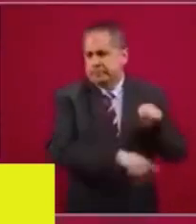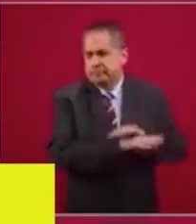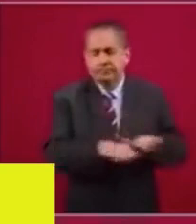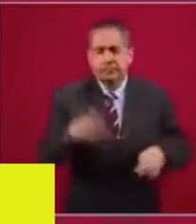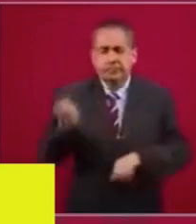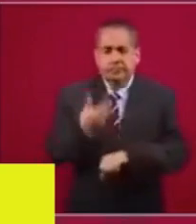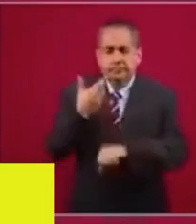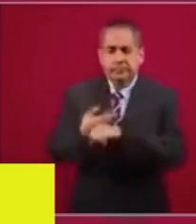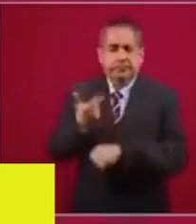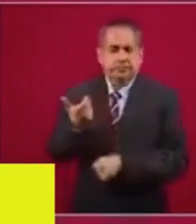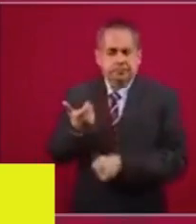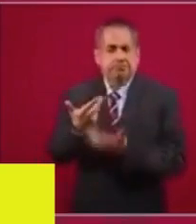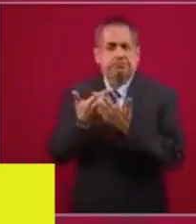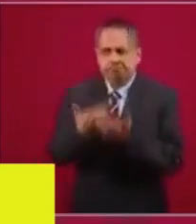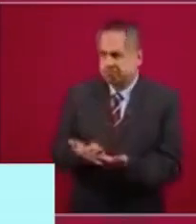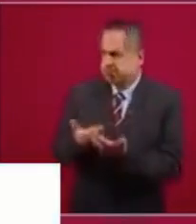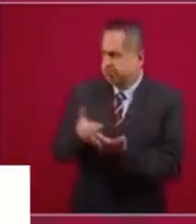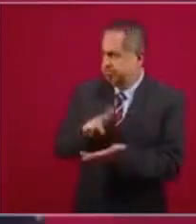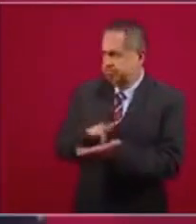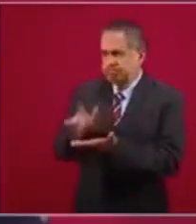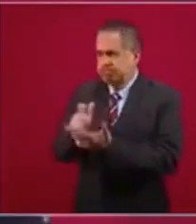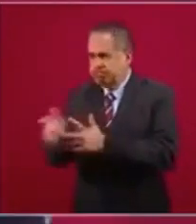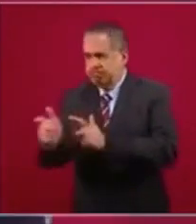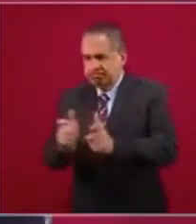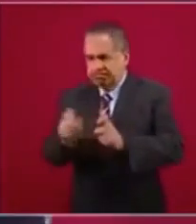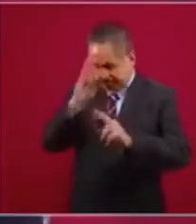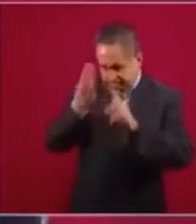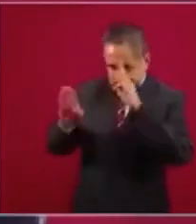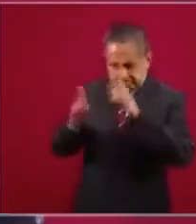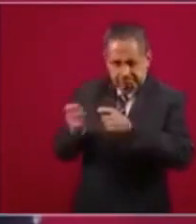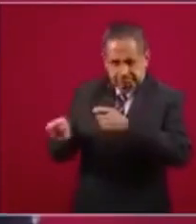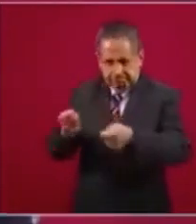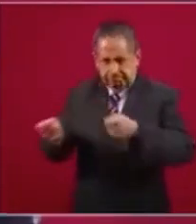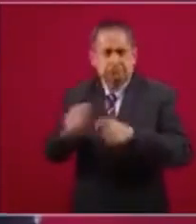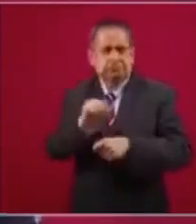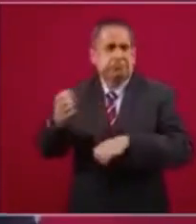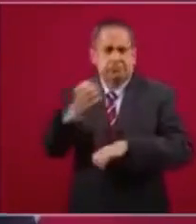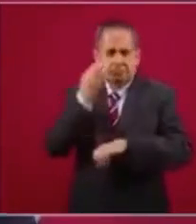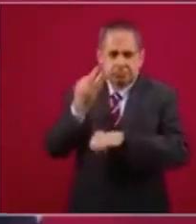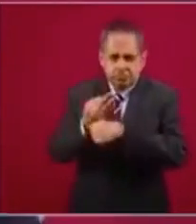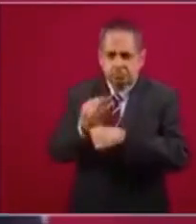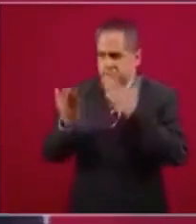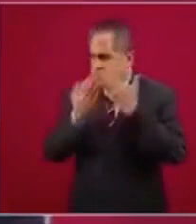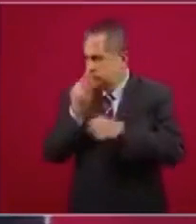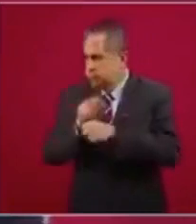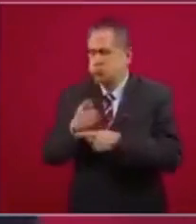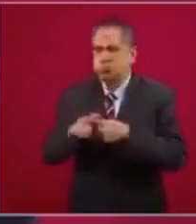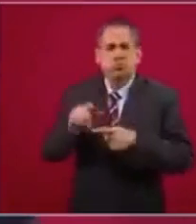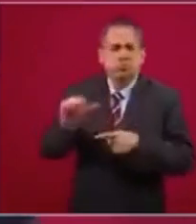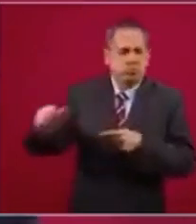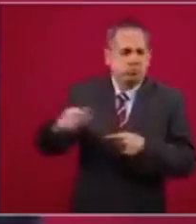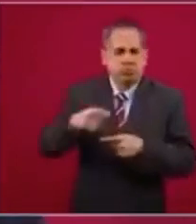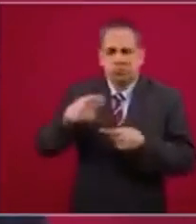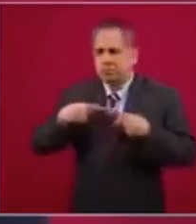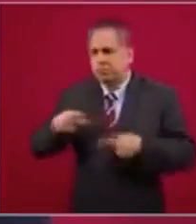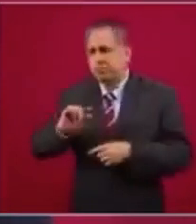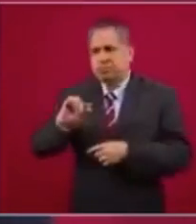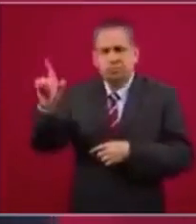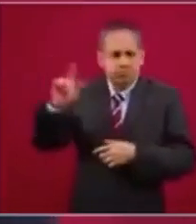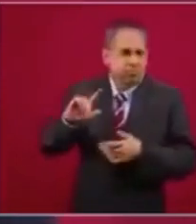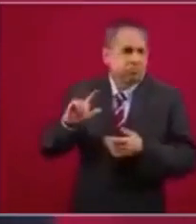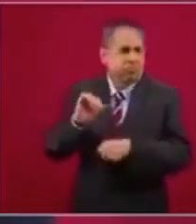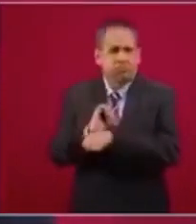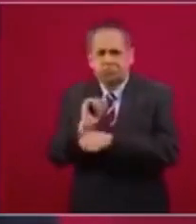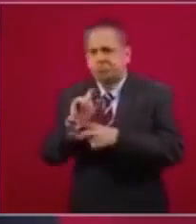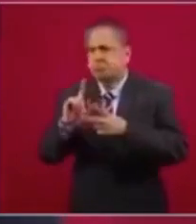el dinero para dar el apoyo a los estudiantes, a los creadores, a los artistas, a